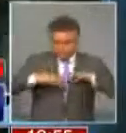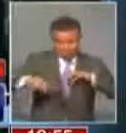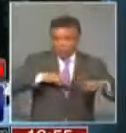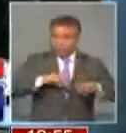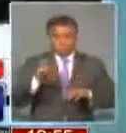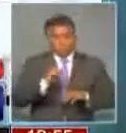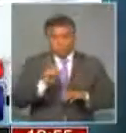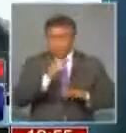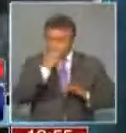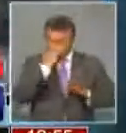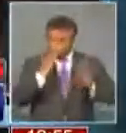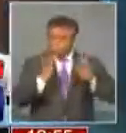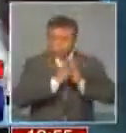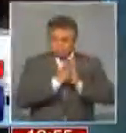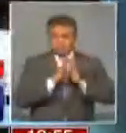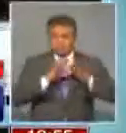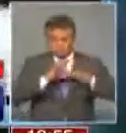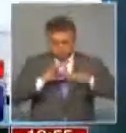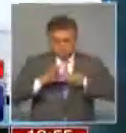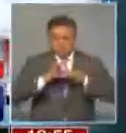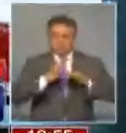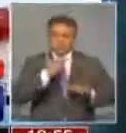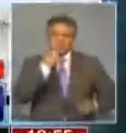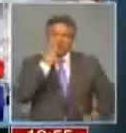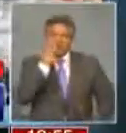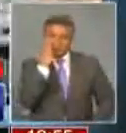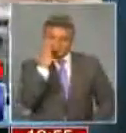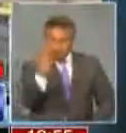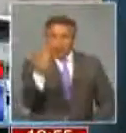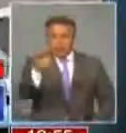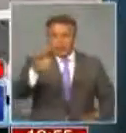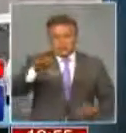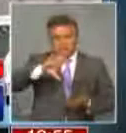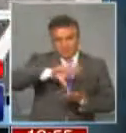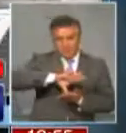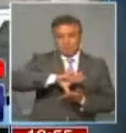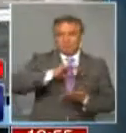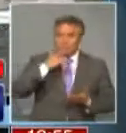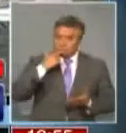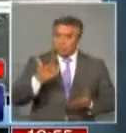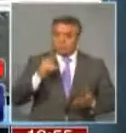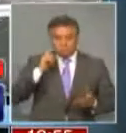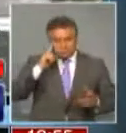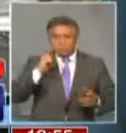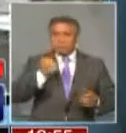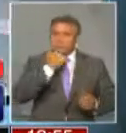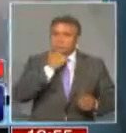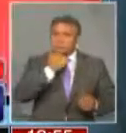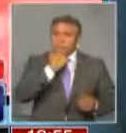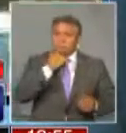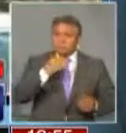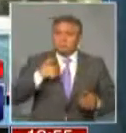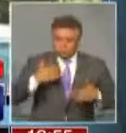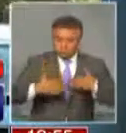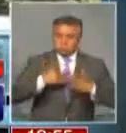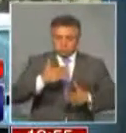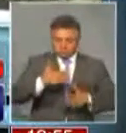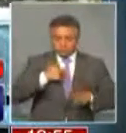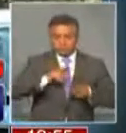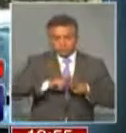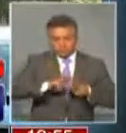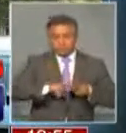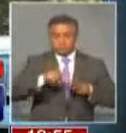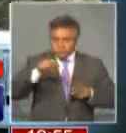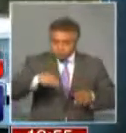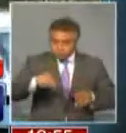enfrentamos siempre la situación de cara al país con la honestidad necesaria, y si tenemos que salir a reconocer los errores, nosotros lo vamos a hacer. Pero en este caso